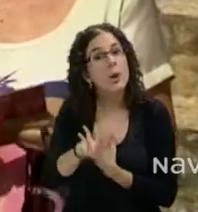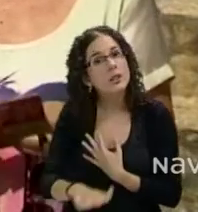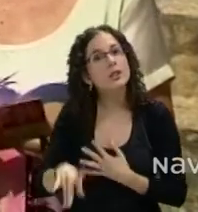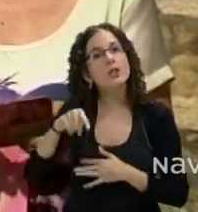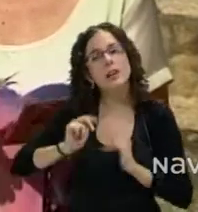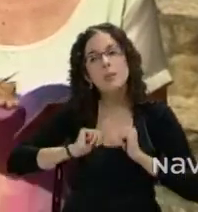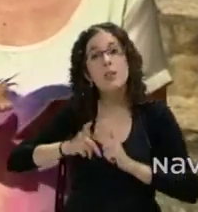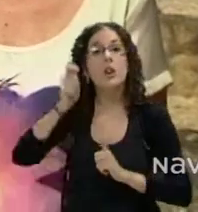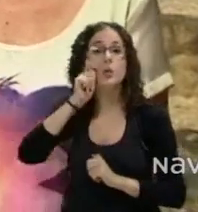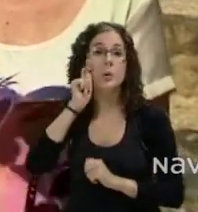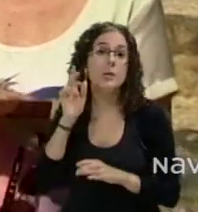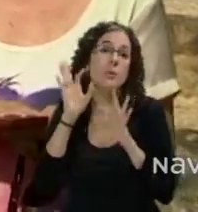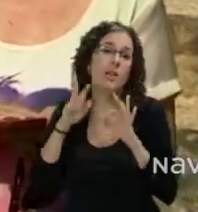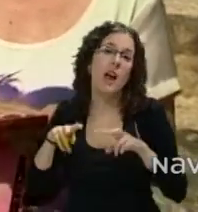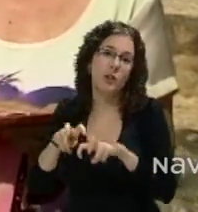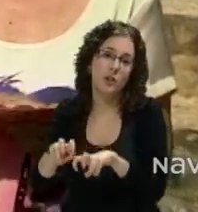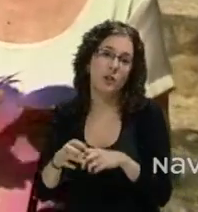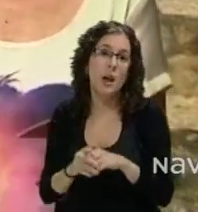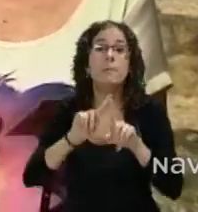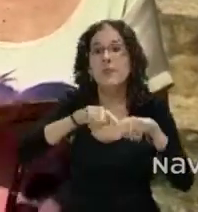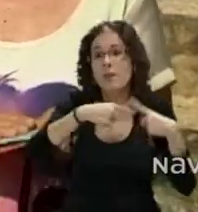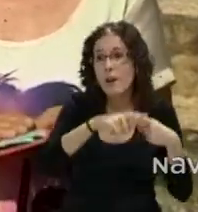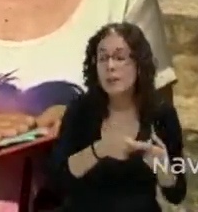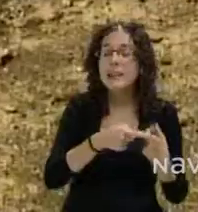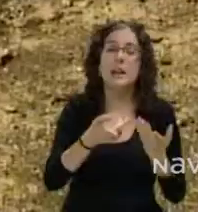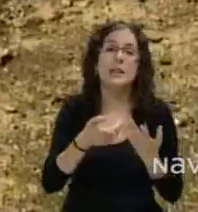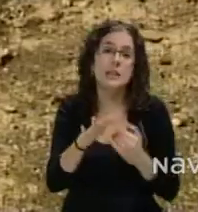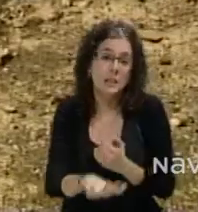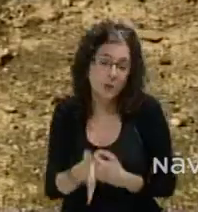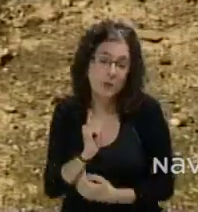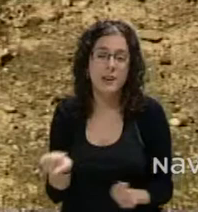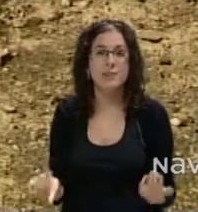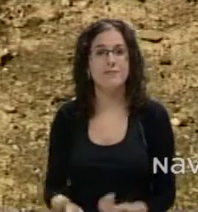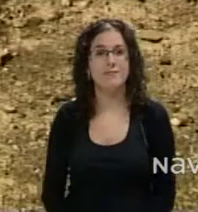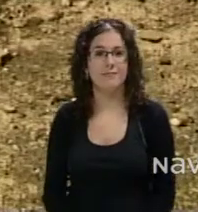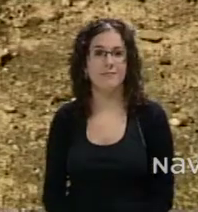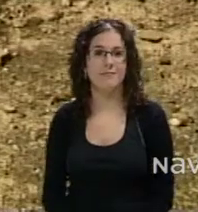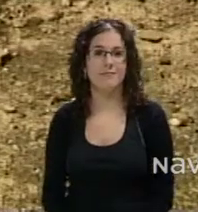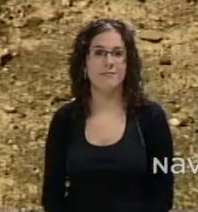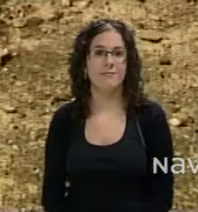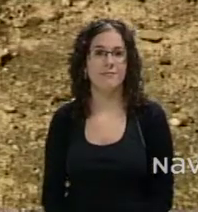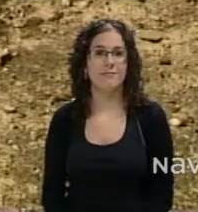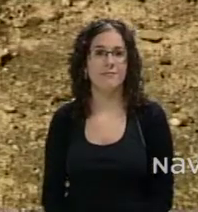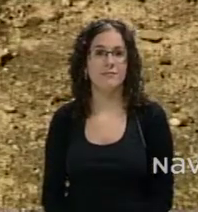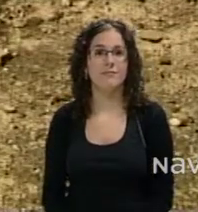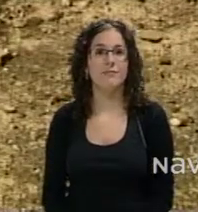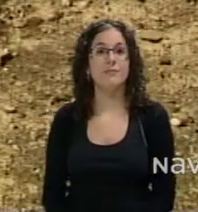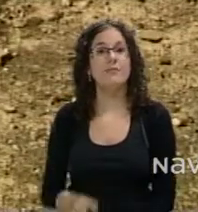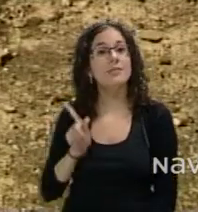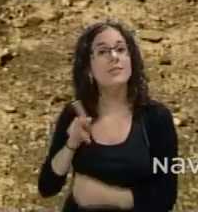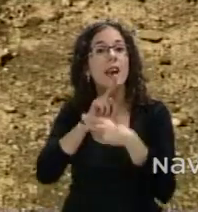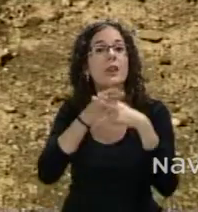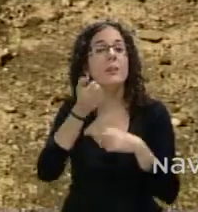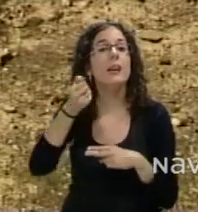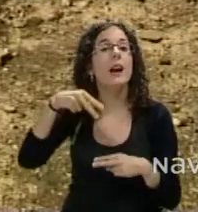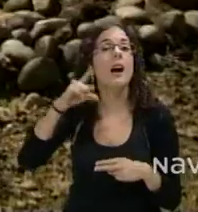arqueología, para familias, personas con niños pequeños. Este yacimiento se ha conocido como Andelos ya de